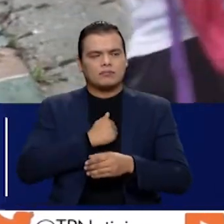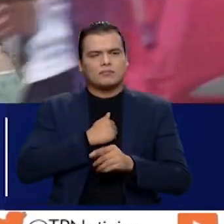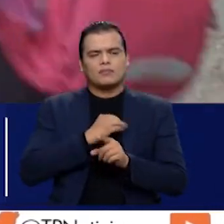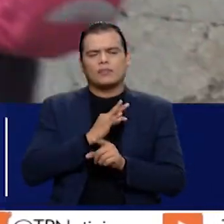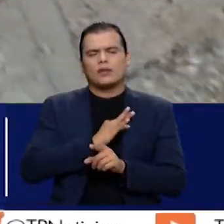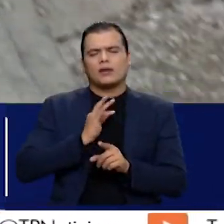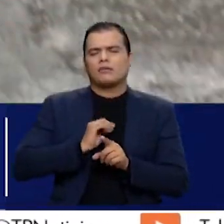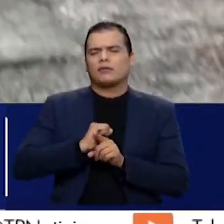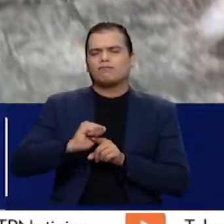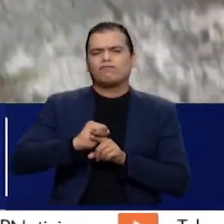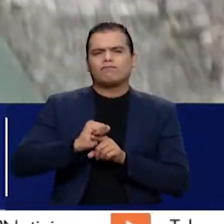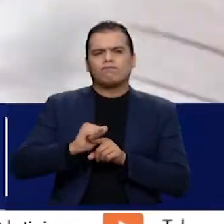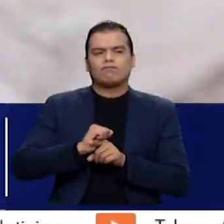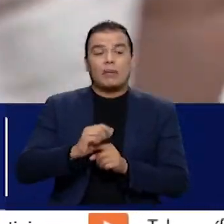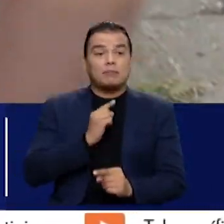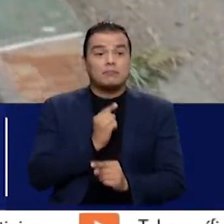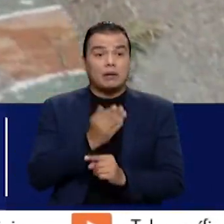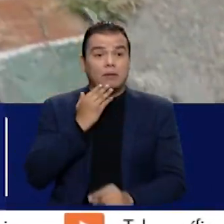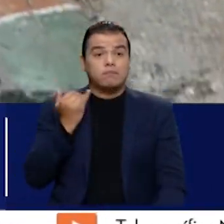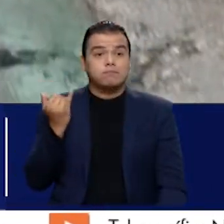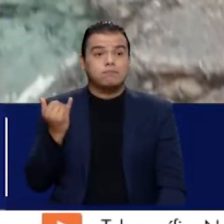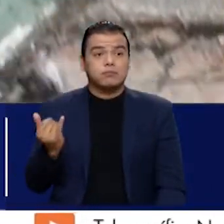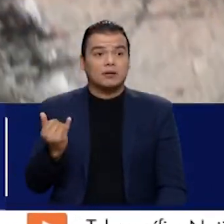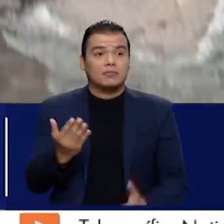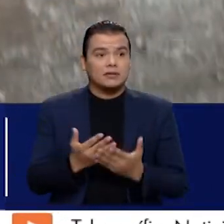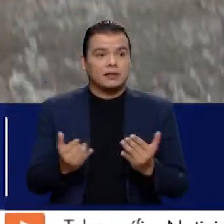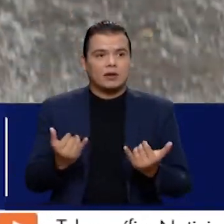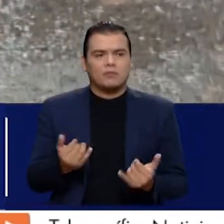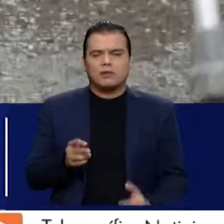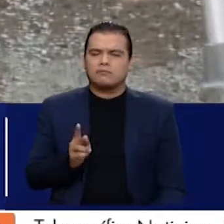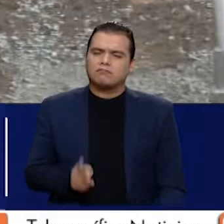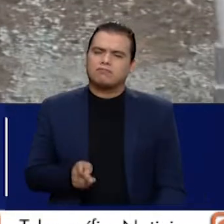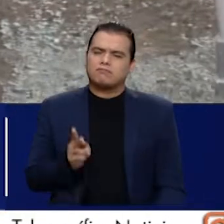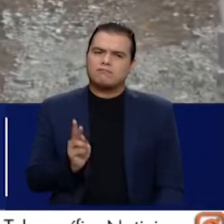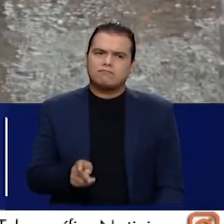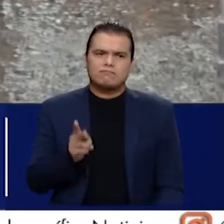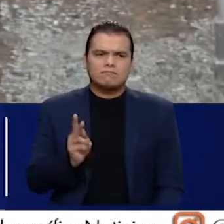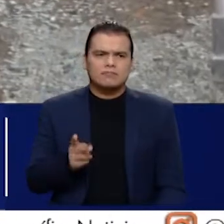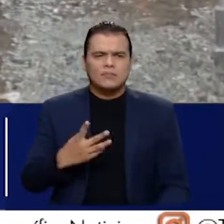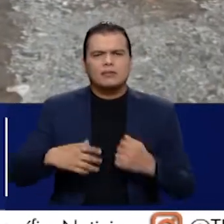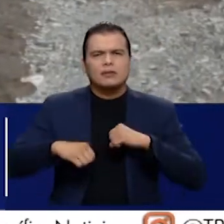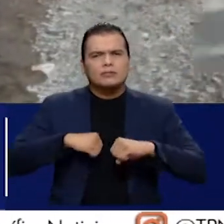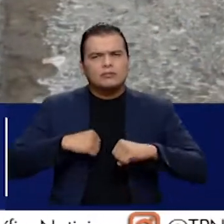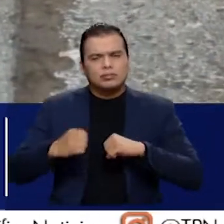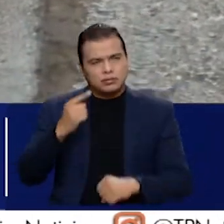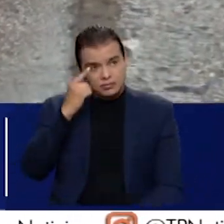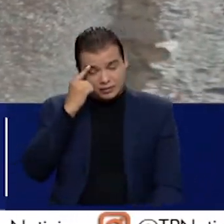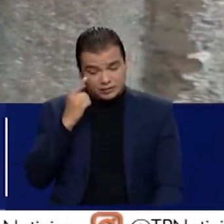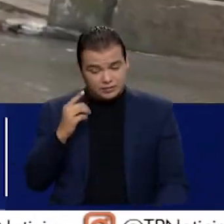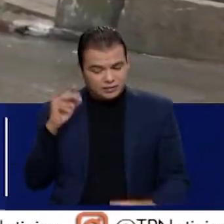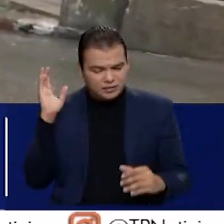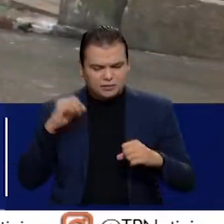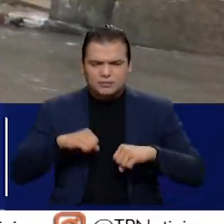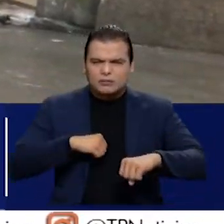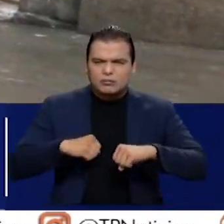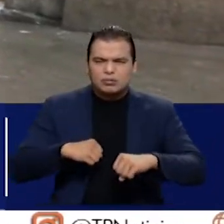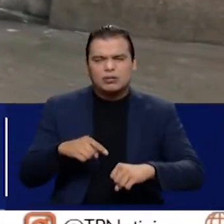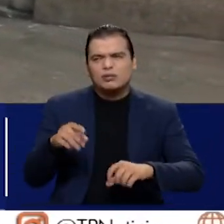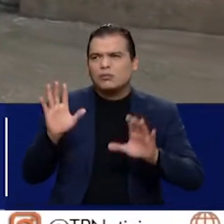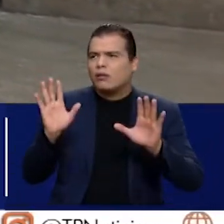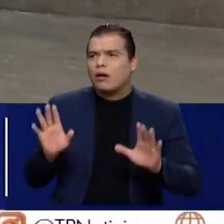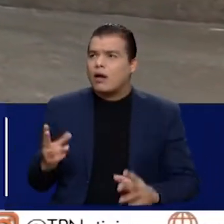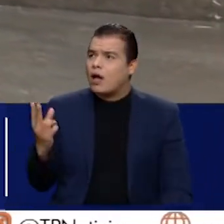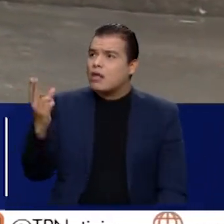rehabilitación y los resultados son evidentes. Hoy camina sin prisa, pero sin pausa, con la fuerza de un rebelde que se negó a